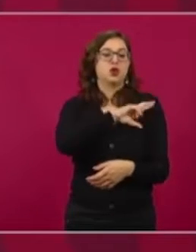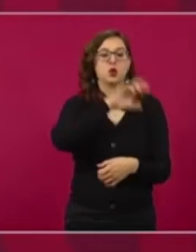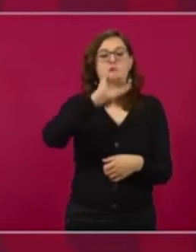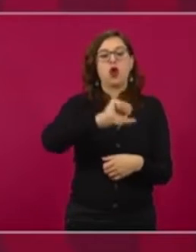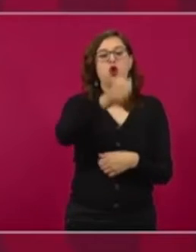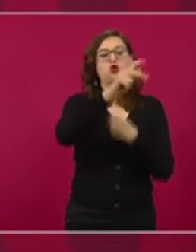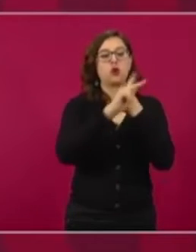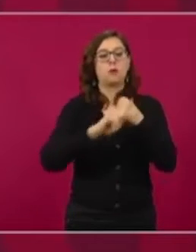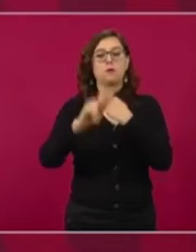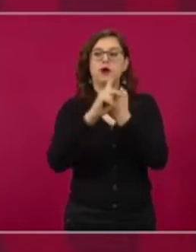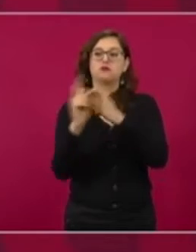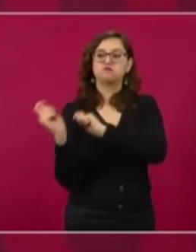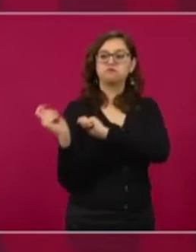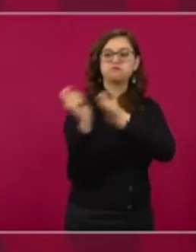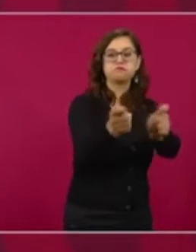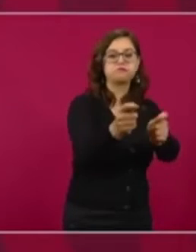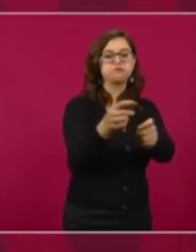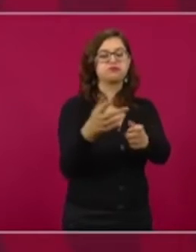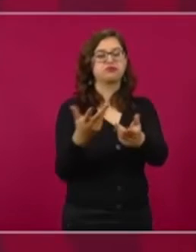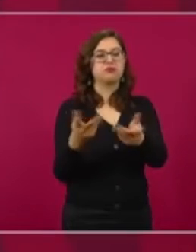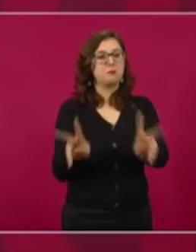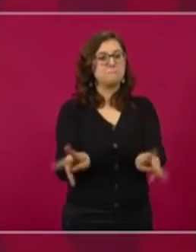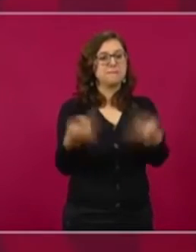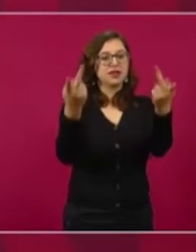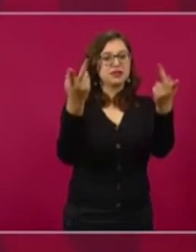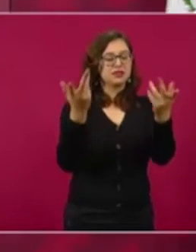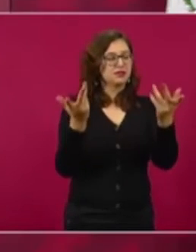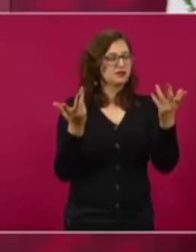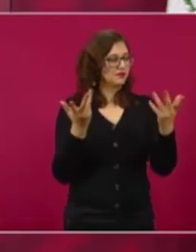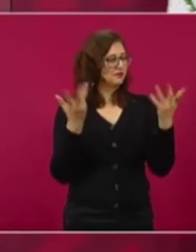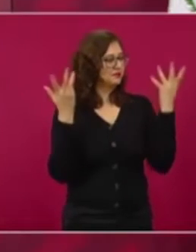Una gran irresponsabilidad.